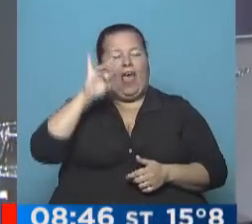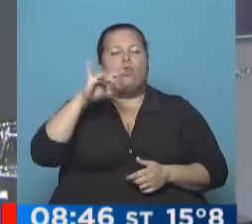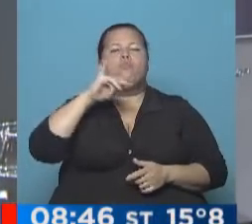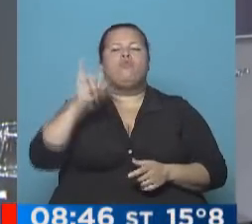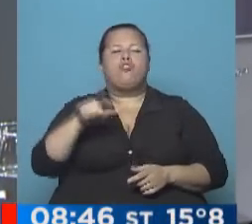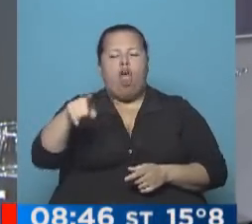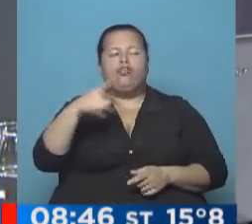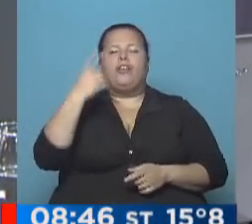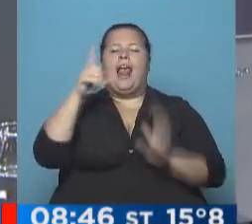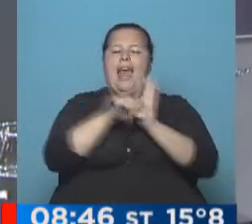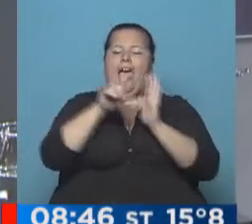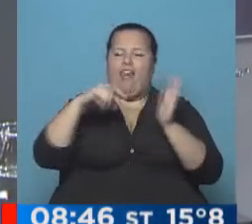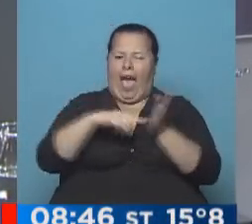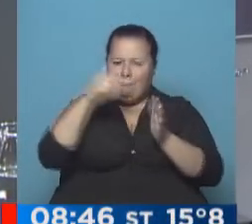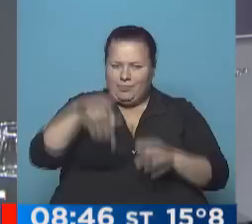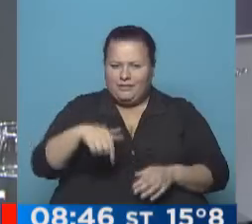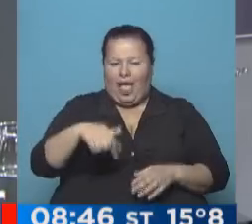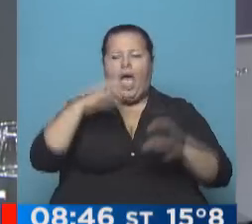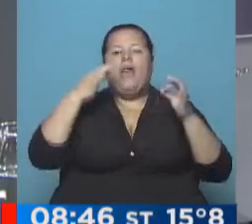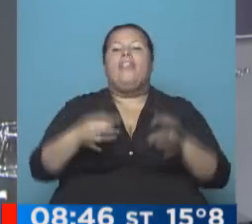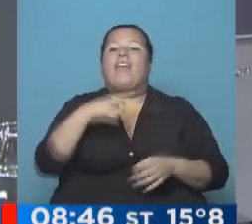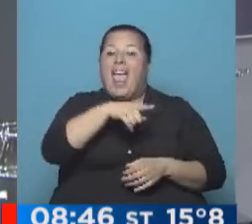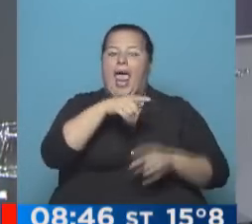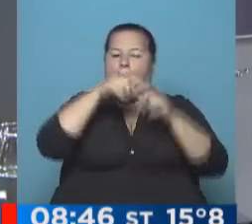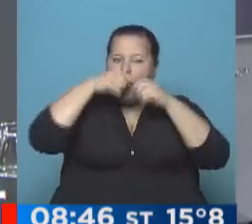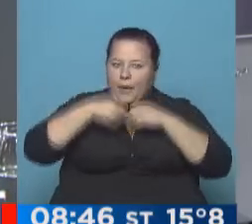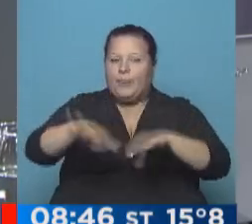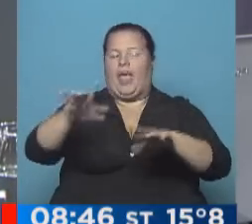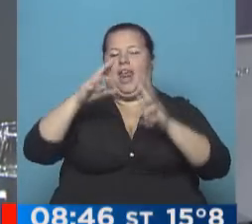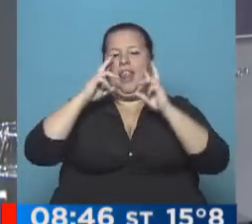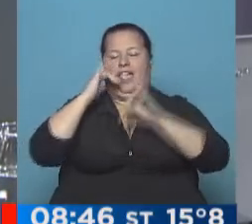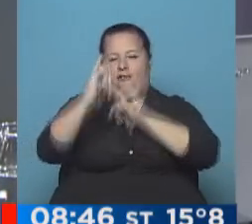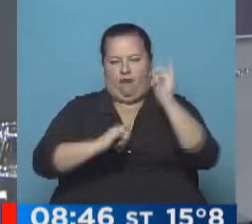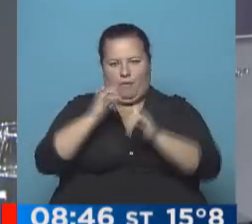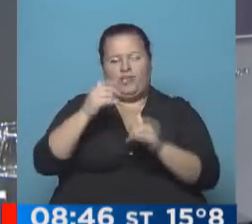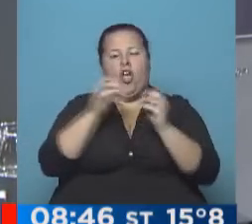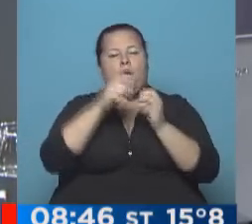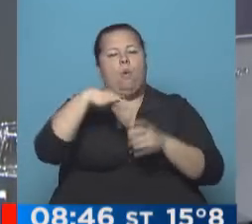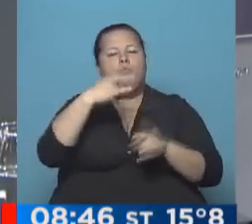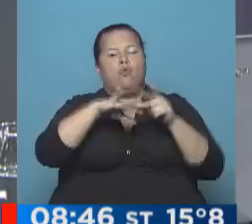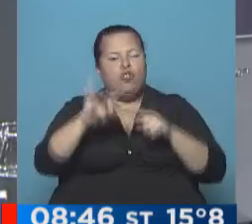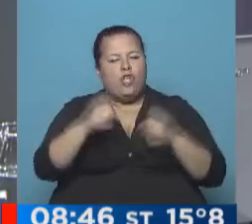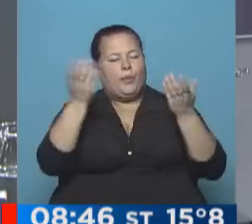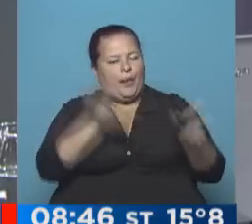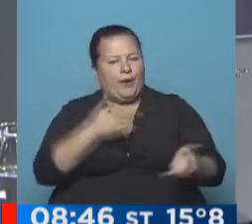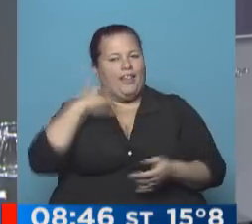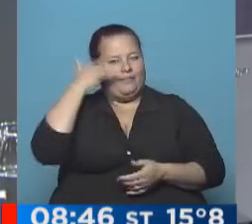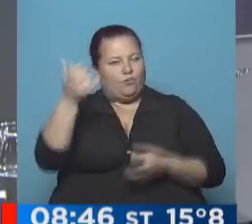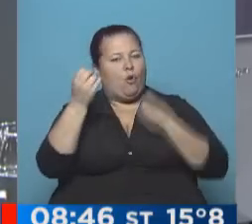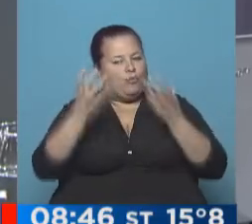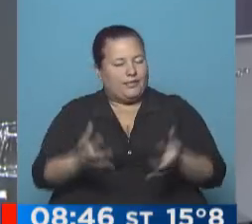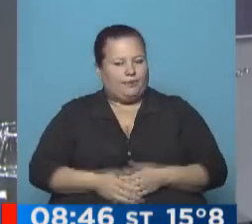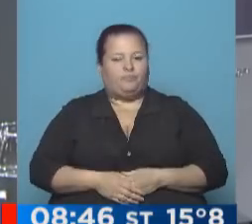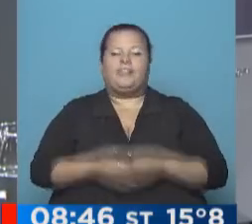legislador porteño, y es justamente desde donde se desprende esta información. Fernando Muñoz, bienvenido a Visión 7. Lourdes Sosa lo saluda, ¿cómo